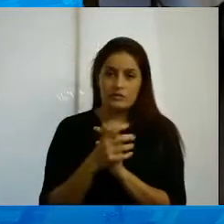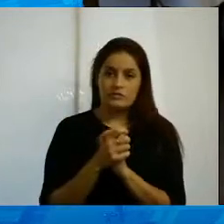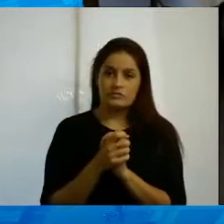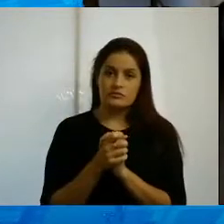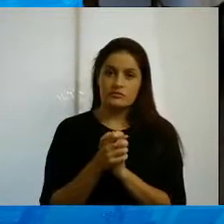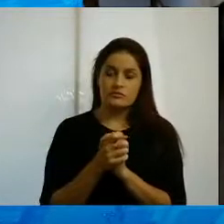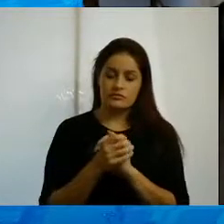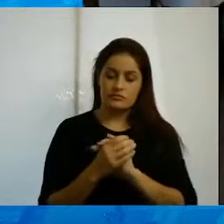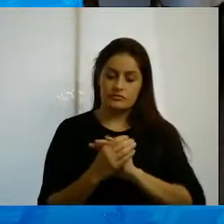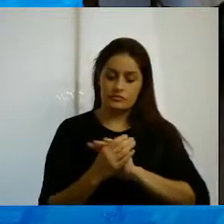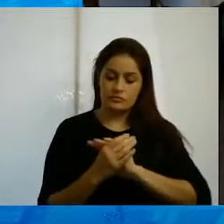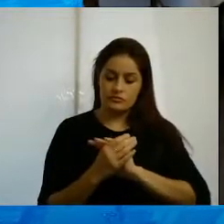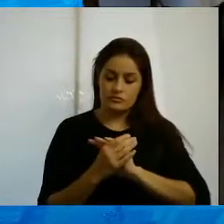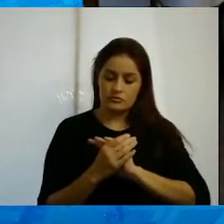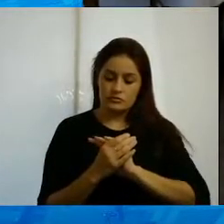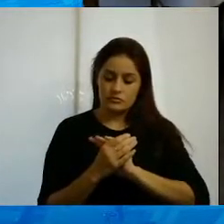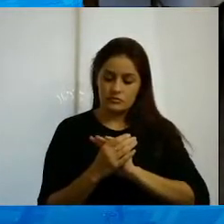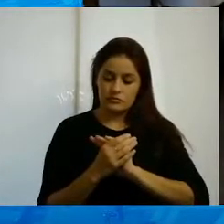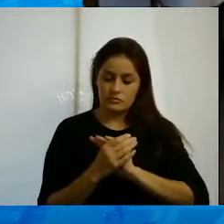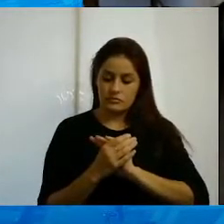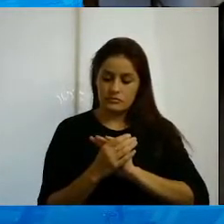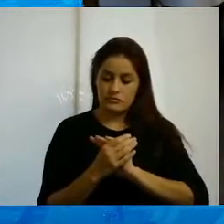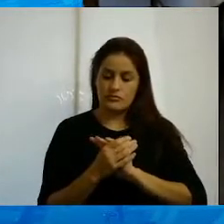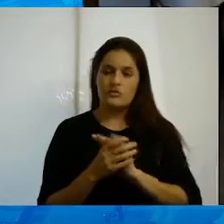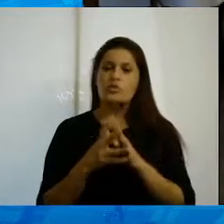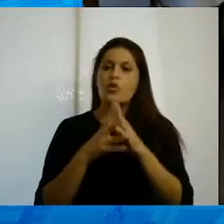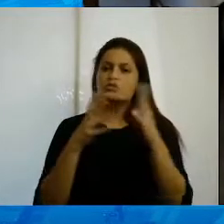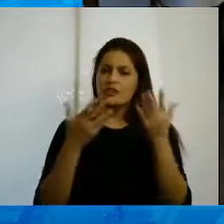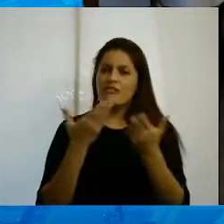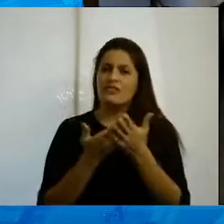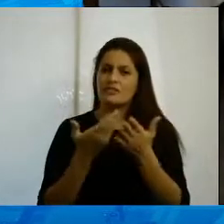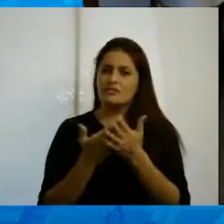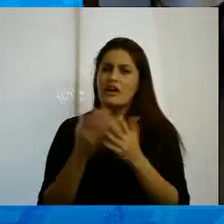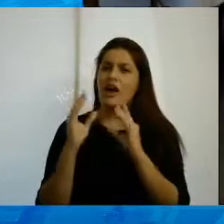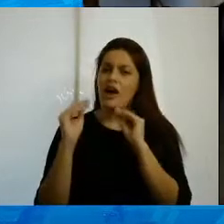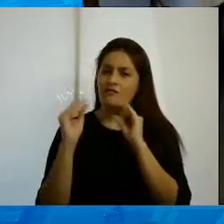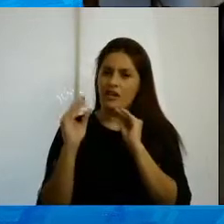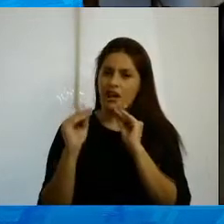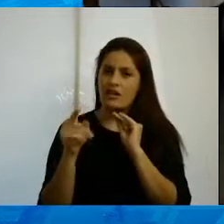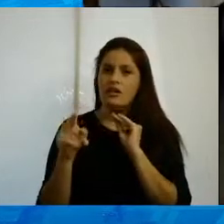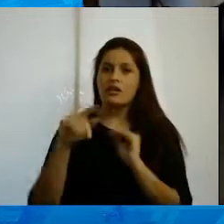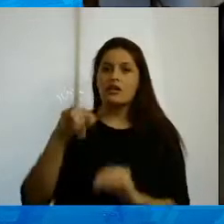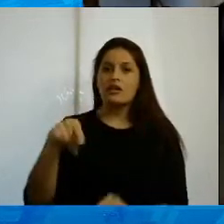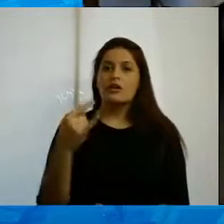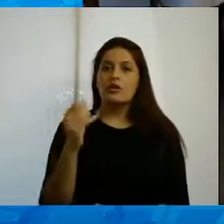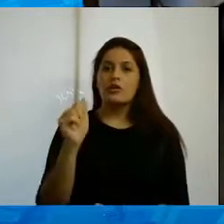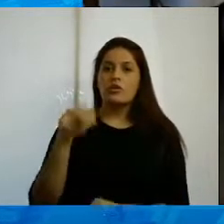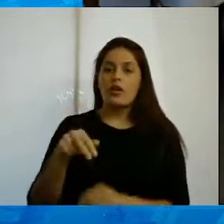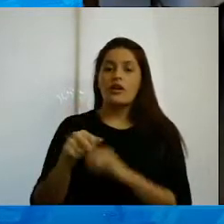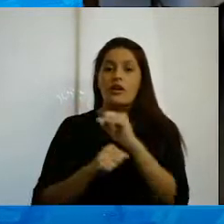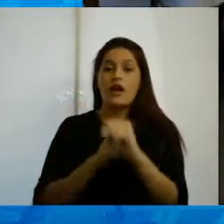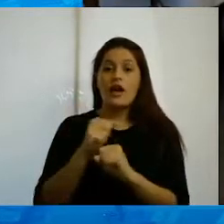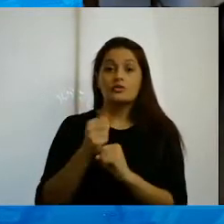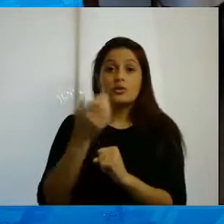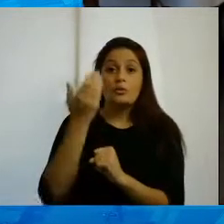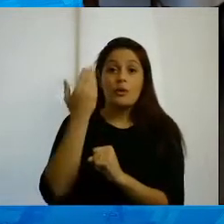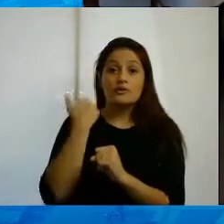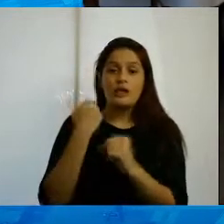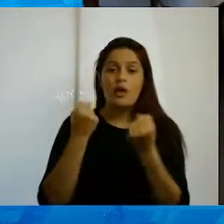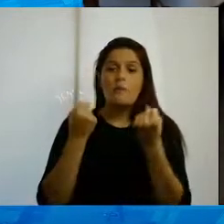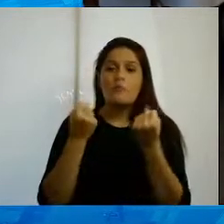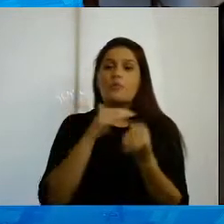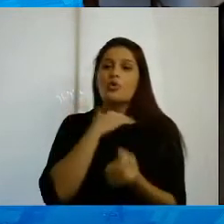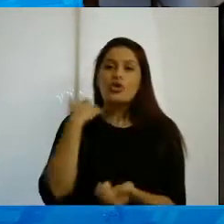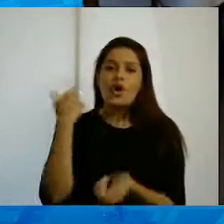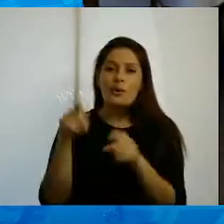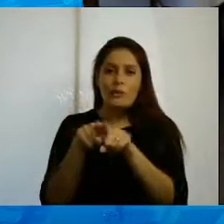bueno, muchas veces lo hablamos, yo creo, y más de algún concejal lo conversó con él, porque don Juan en el año pasado perdió a su hermano,